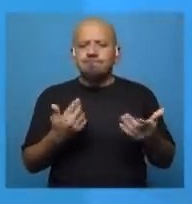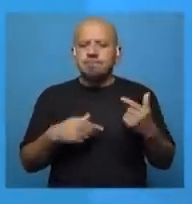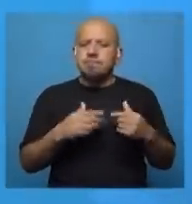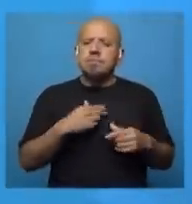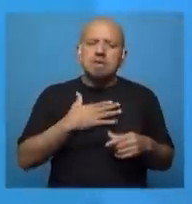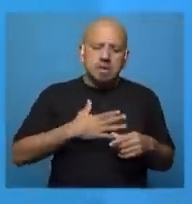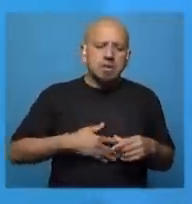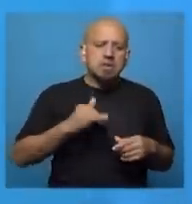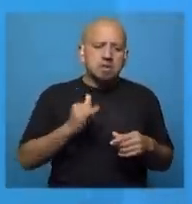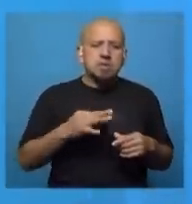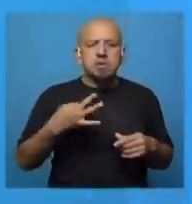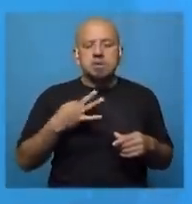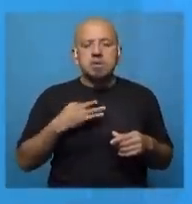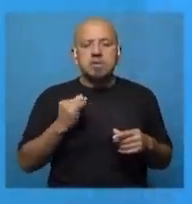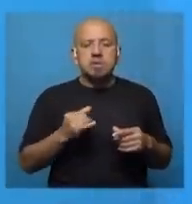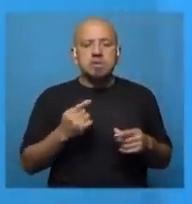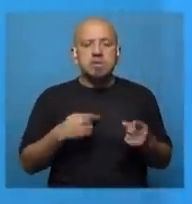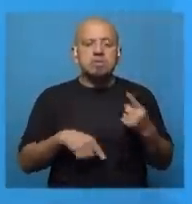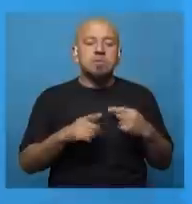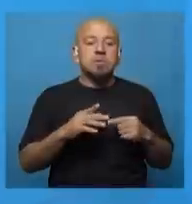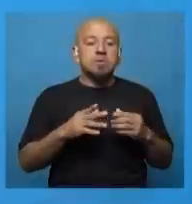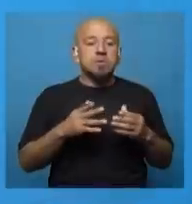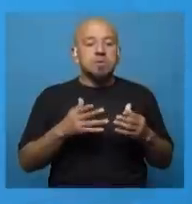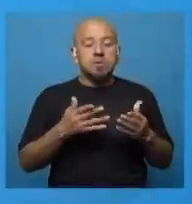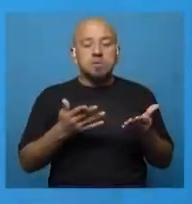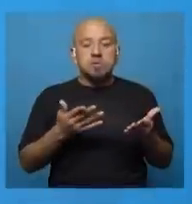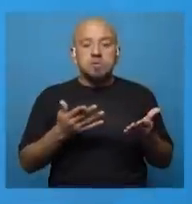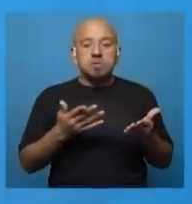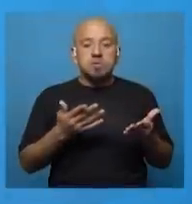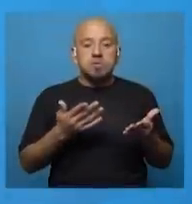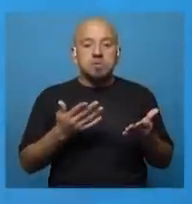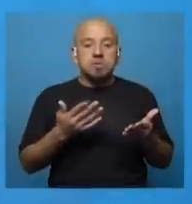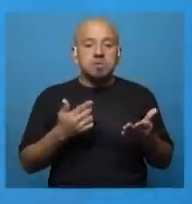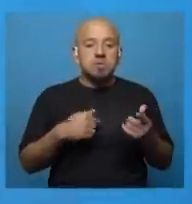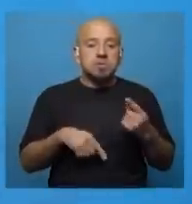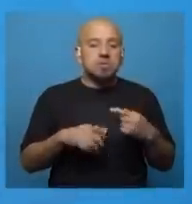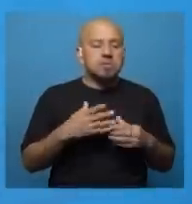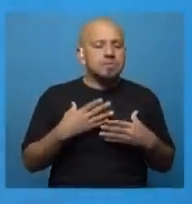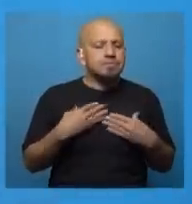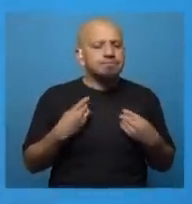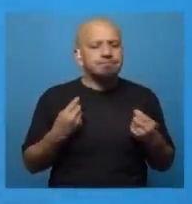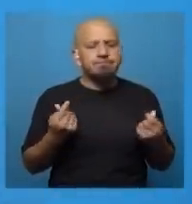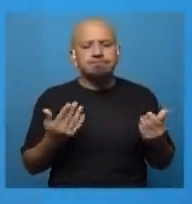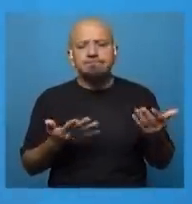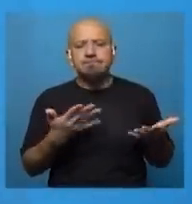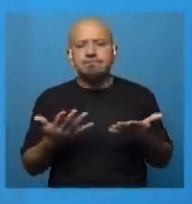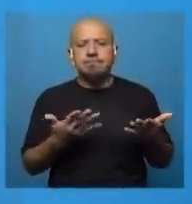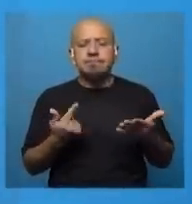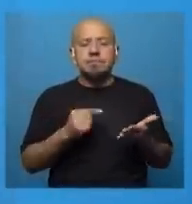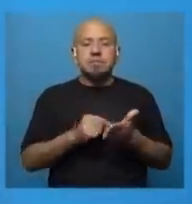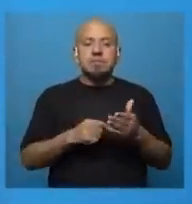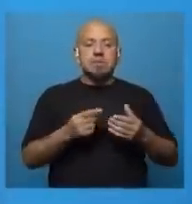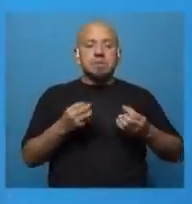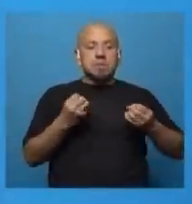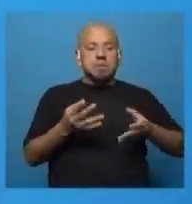de la tranquilidad de la vida cotidiana es La vulnerabilidad La La La La La sensación a veces de falta de garantías no